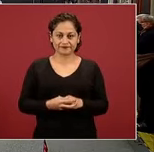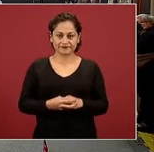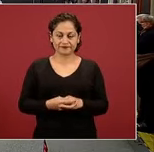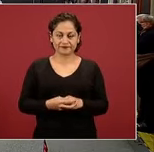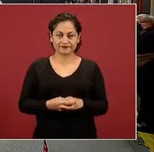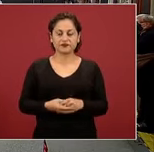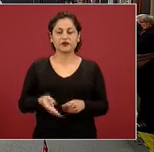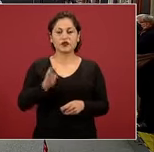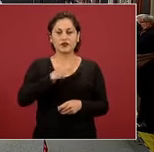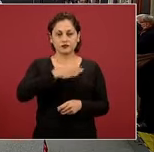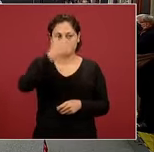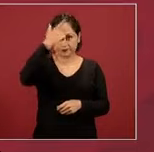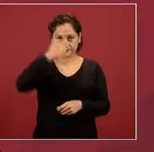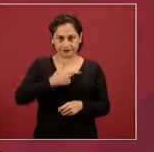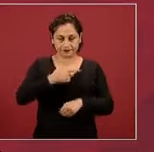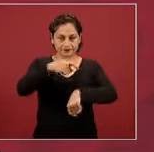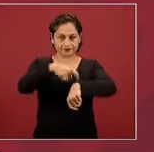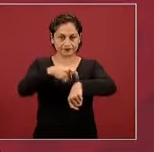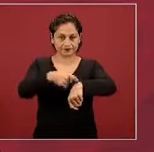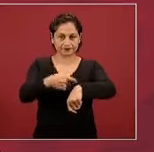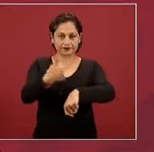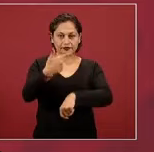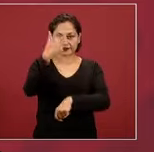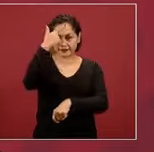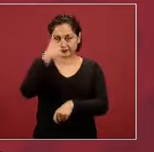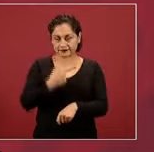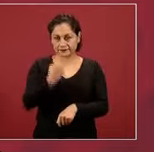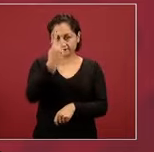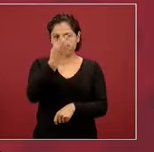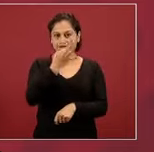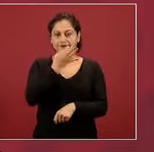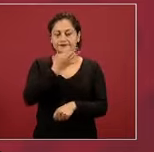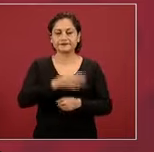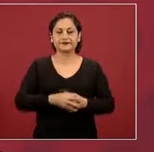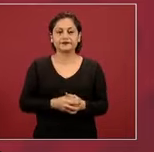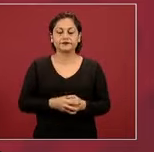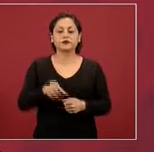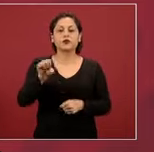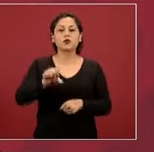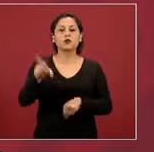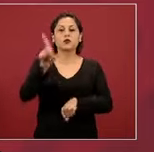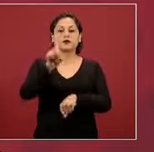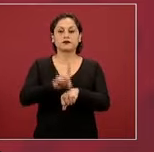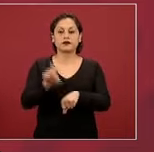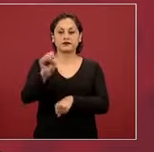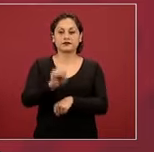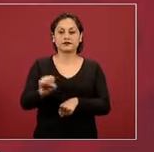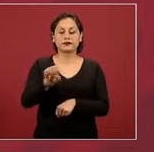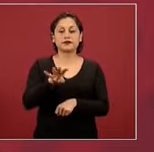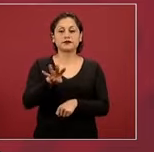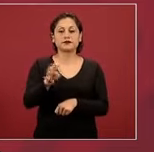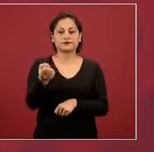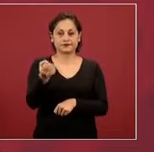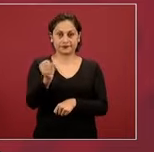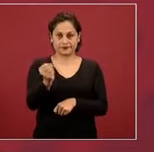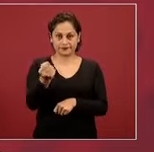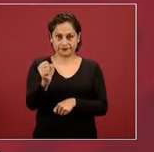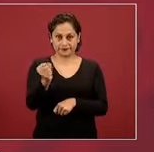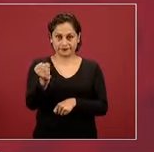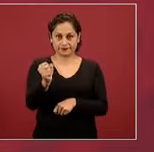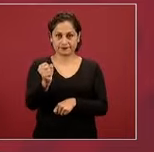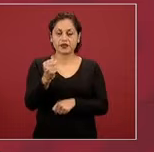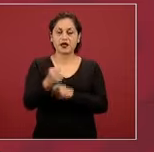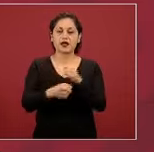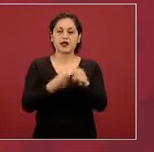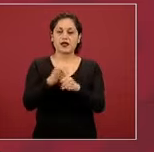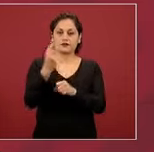Muy buenas noches. Son las 19 horas con 1 minuto del sábado 19 de septiembre de